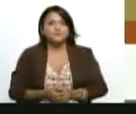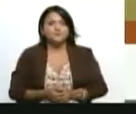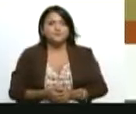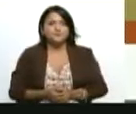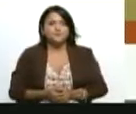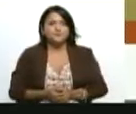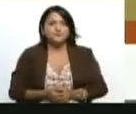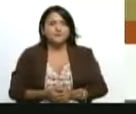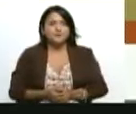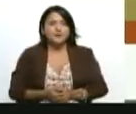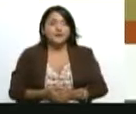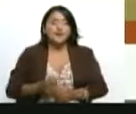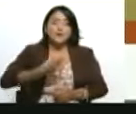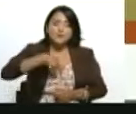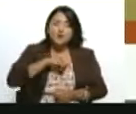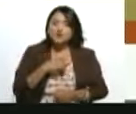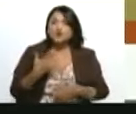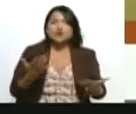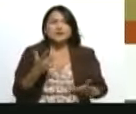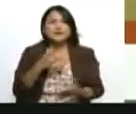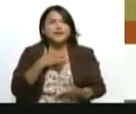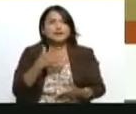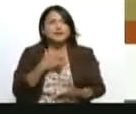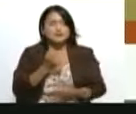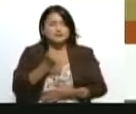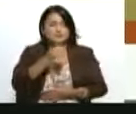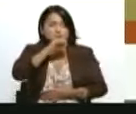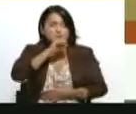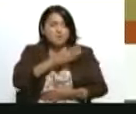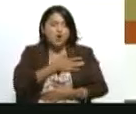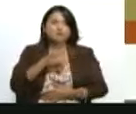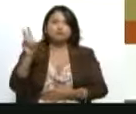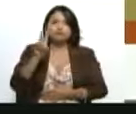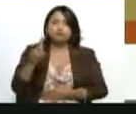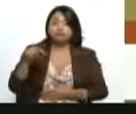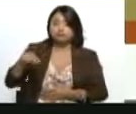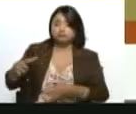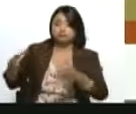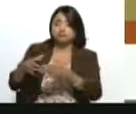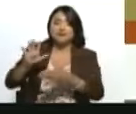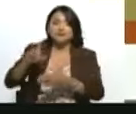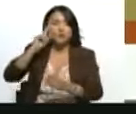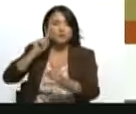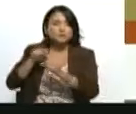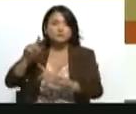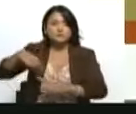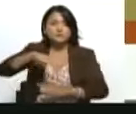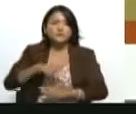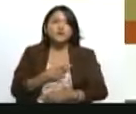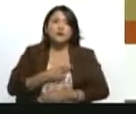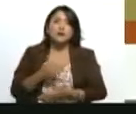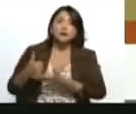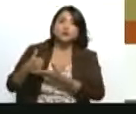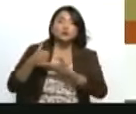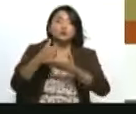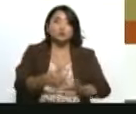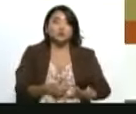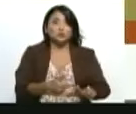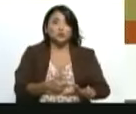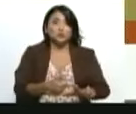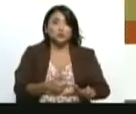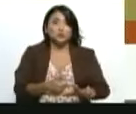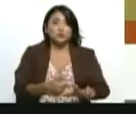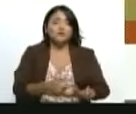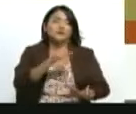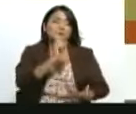de sentirnos como venezolanos y venezolanas. Estas unidades populares para la paz le van a hacer un favor hasta los